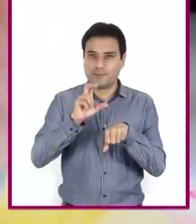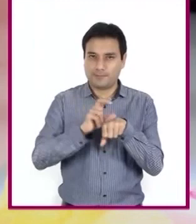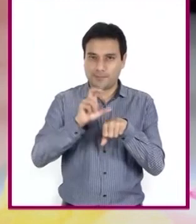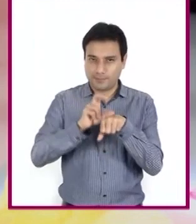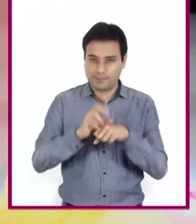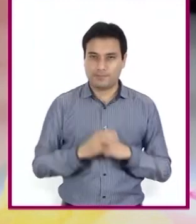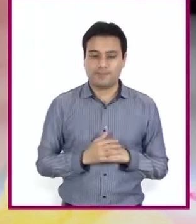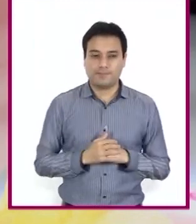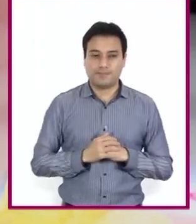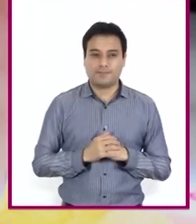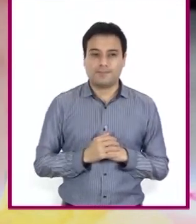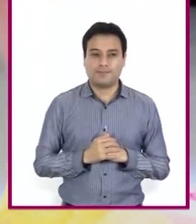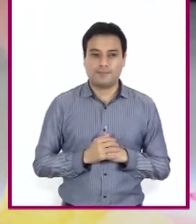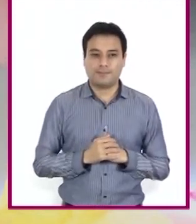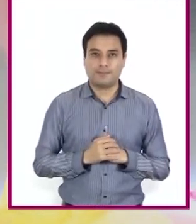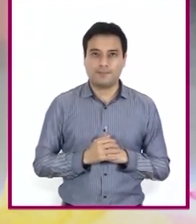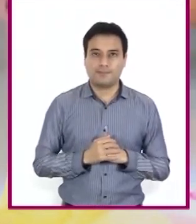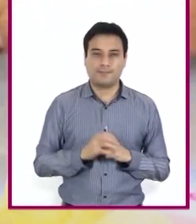Leche.